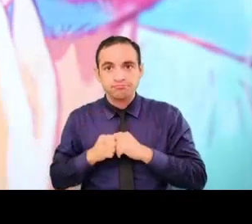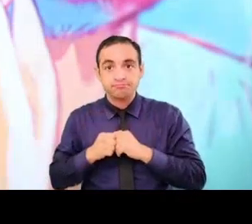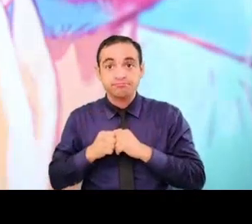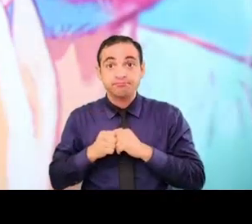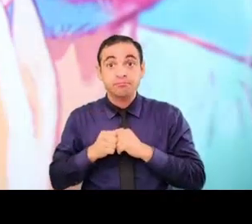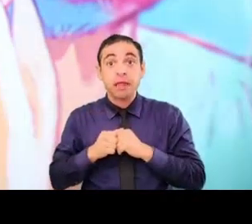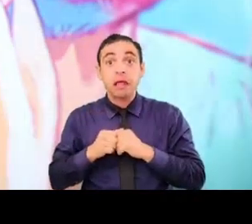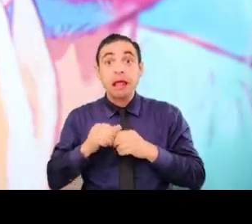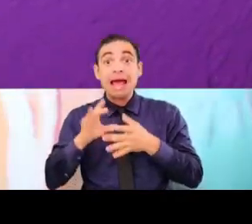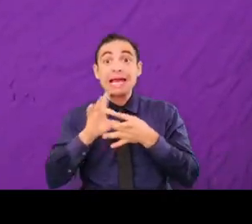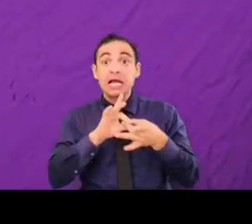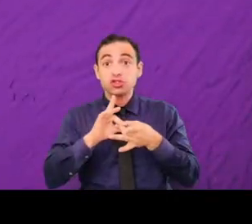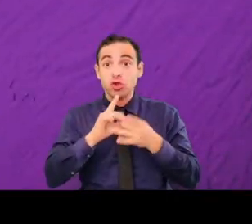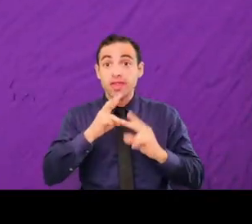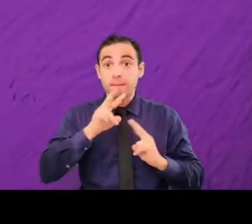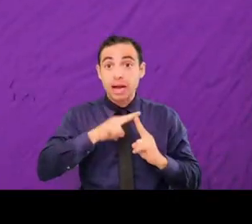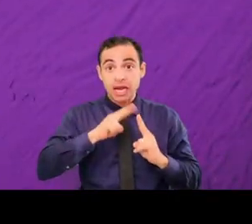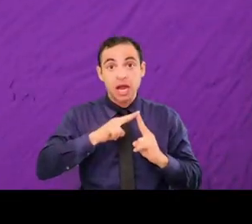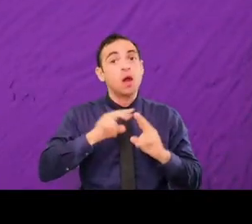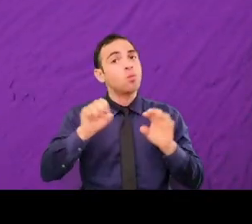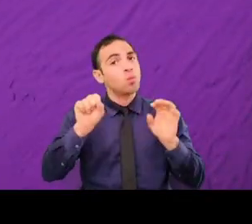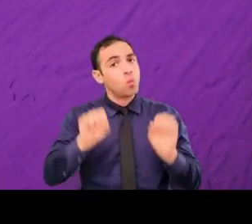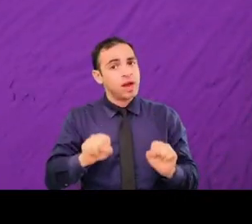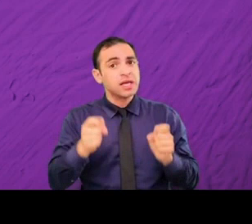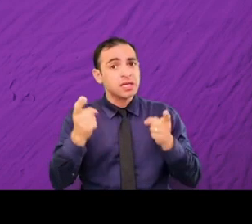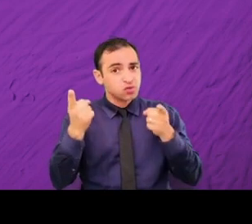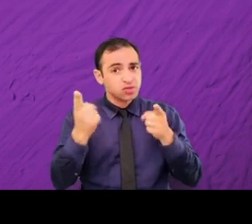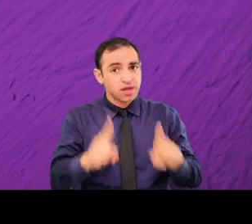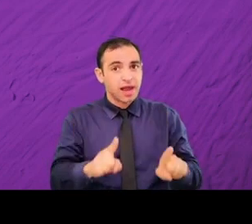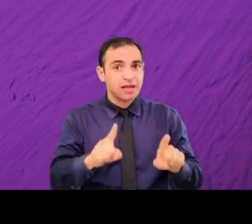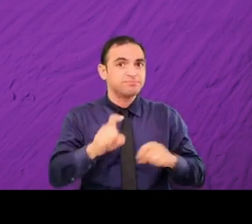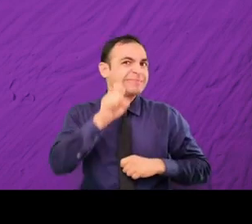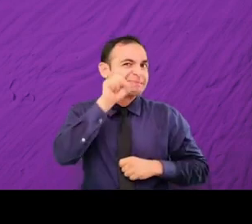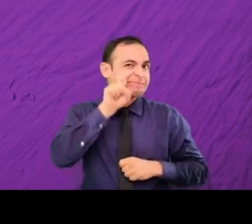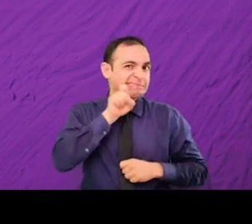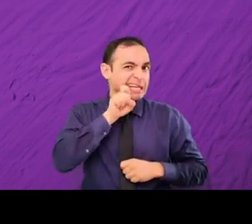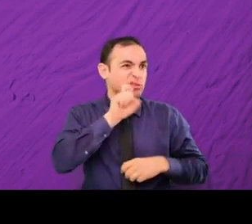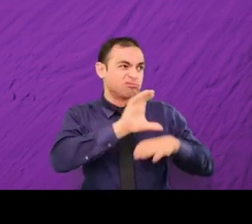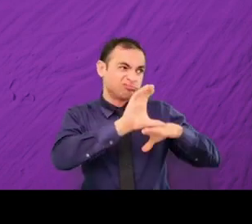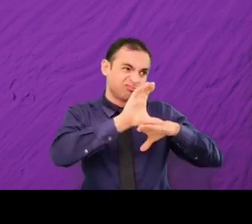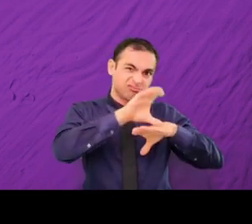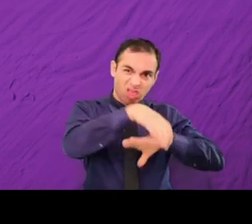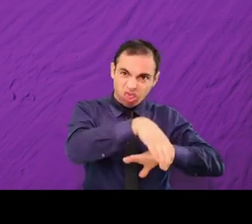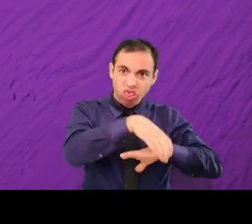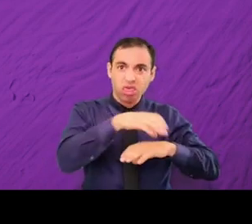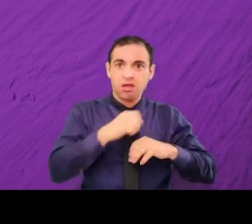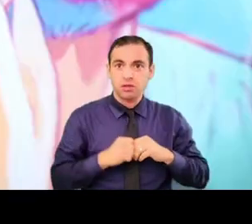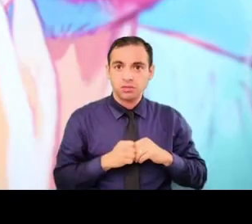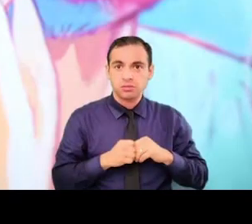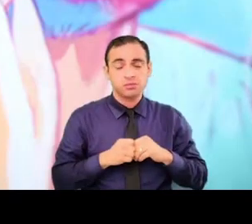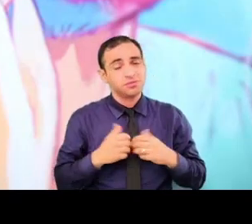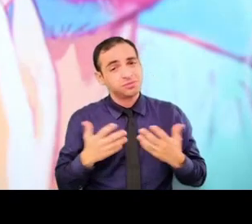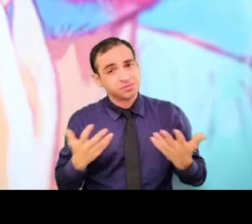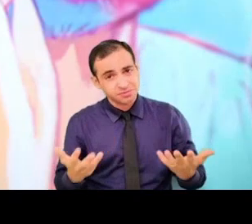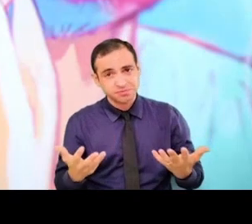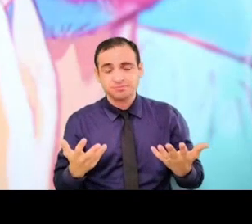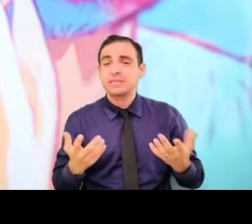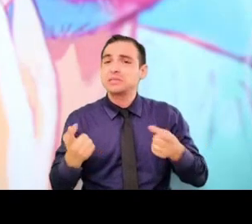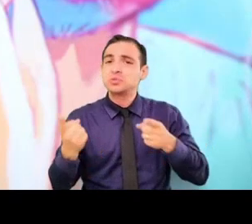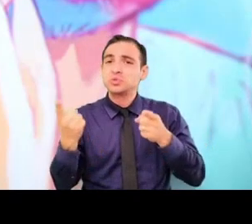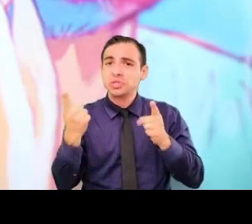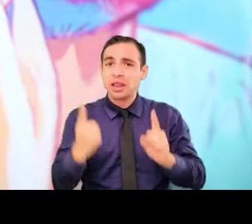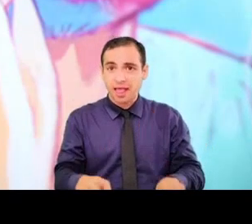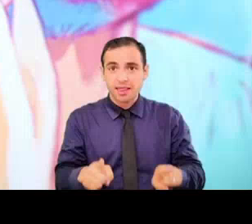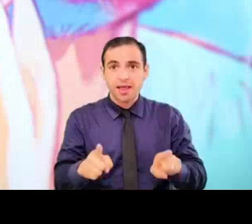casadas también dentro de la relación de pareja puede ocurrir la violencia sexual por intimidación o por cohesión no solamente por fuerza